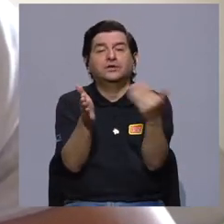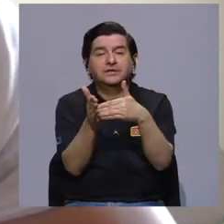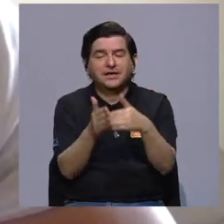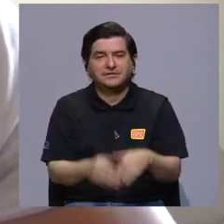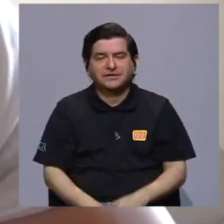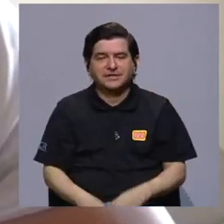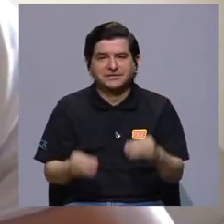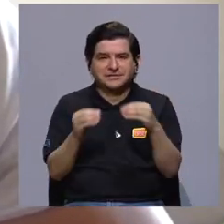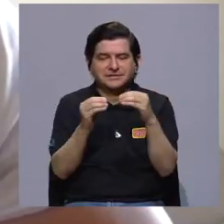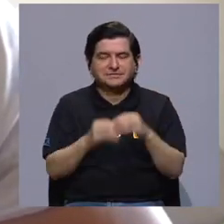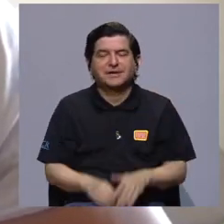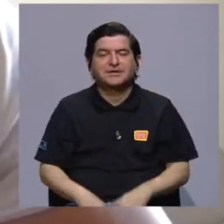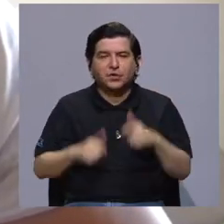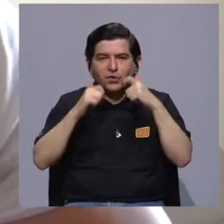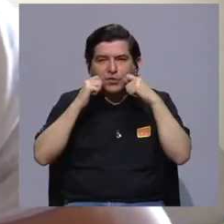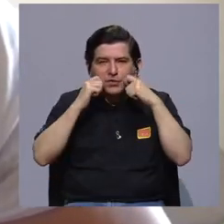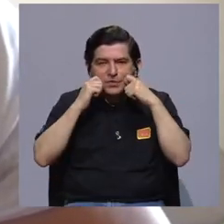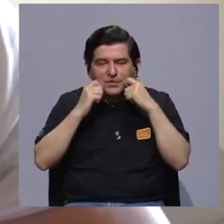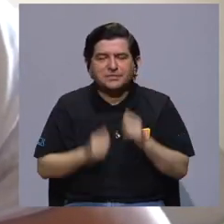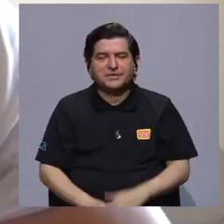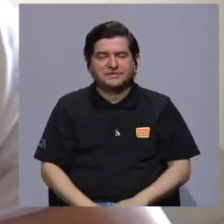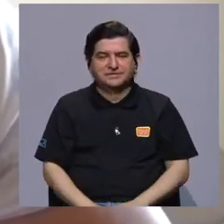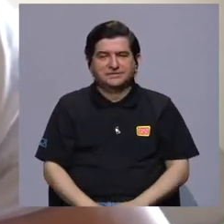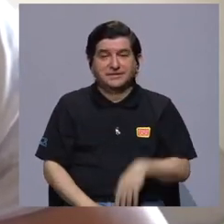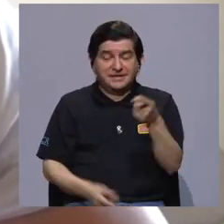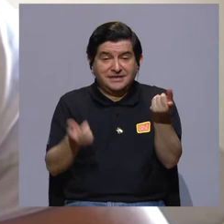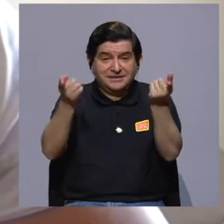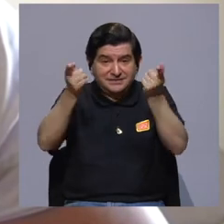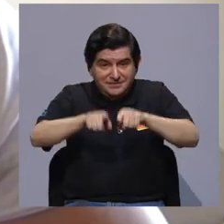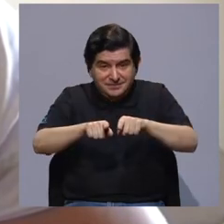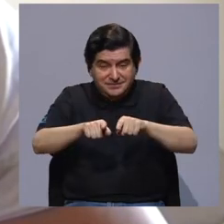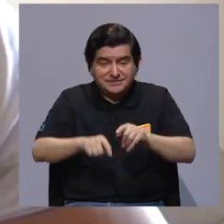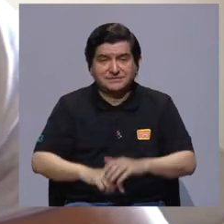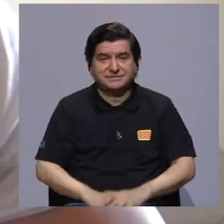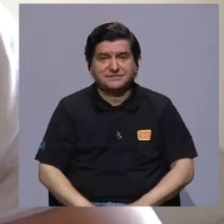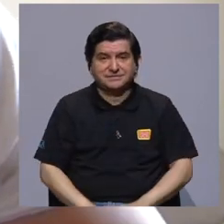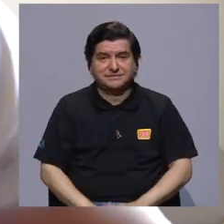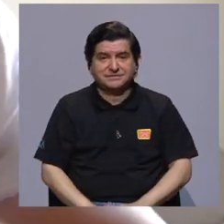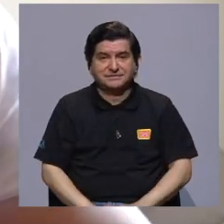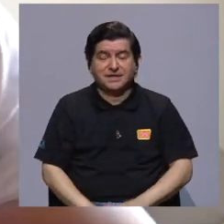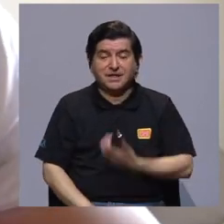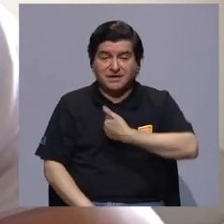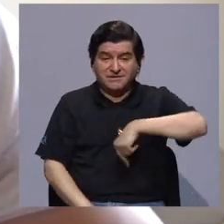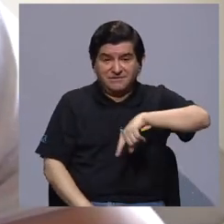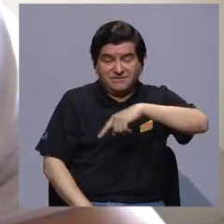volver a mayor presencialidad. De esa forma, incluso